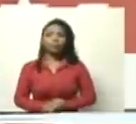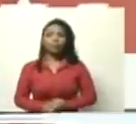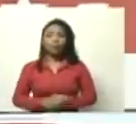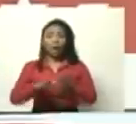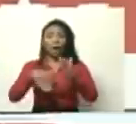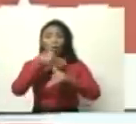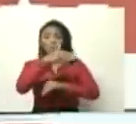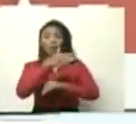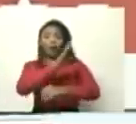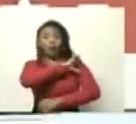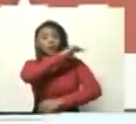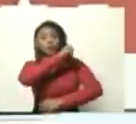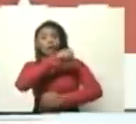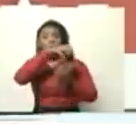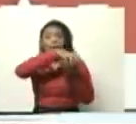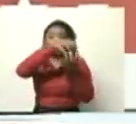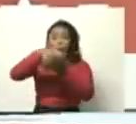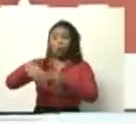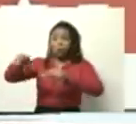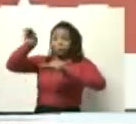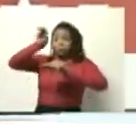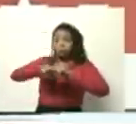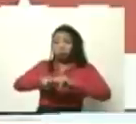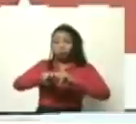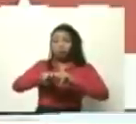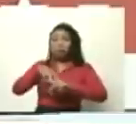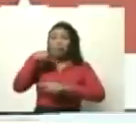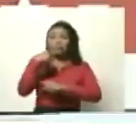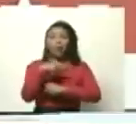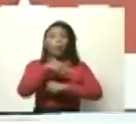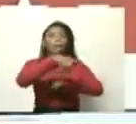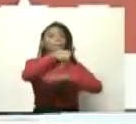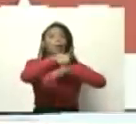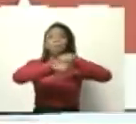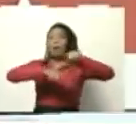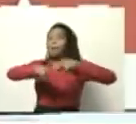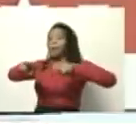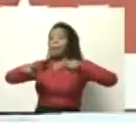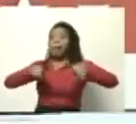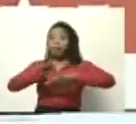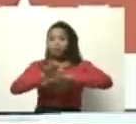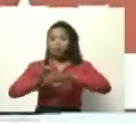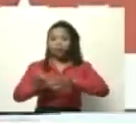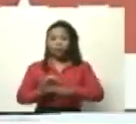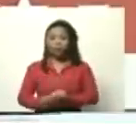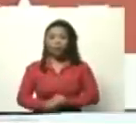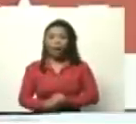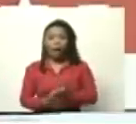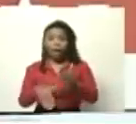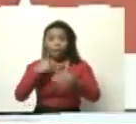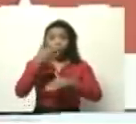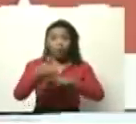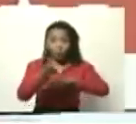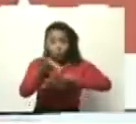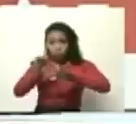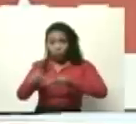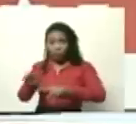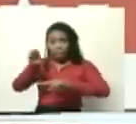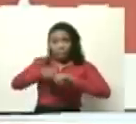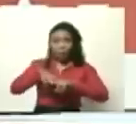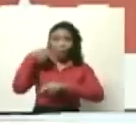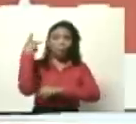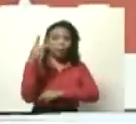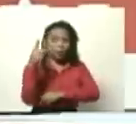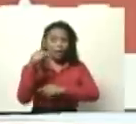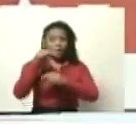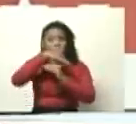las directivas estadales se sientan a designar a las directivas municipales y después las municipales a los parroquiales y